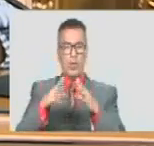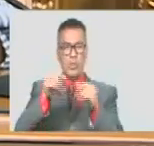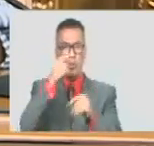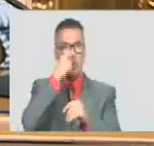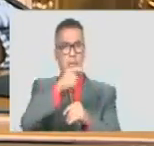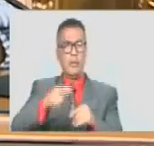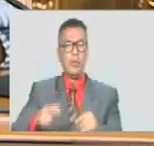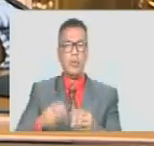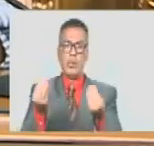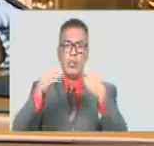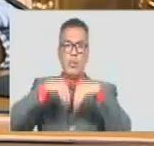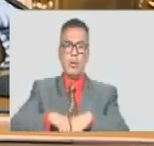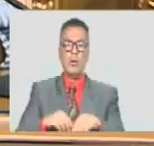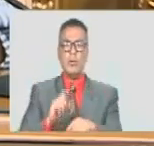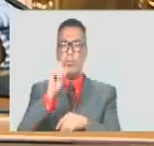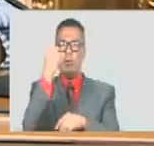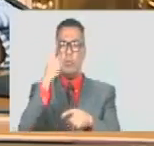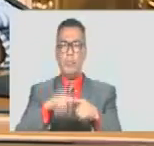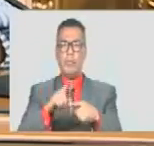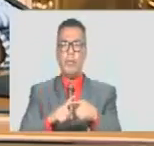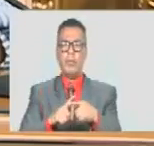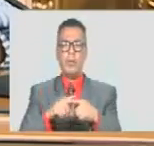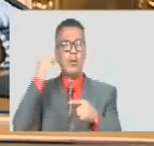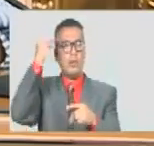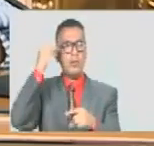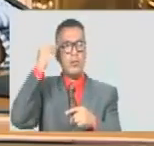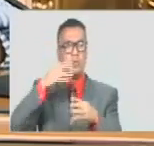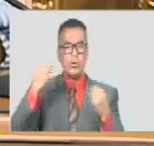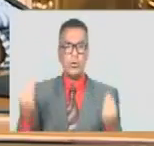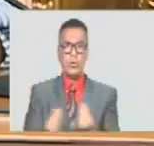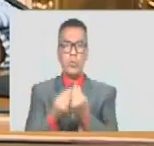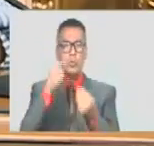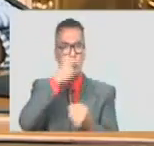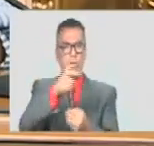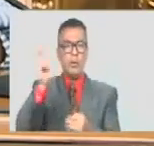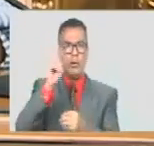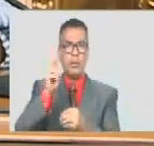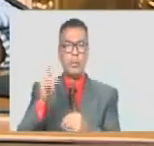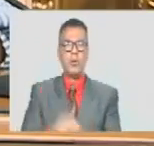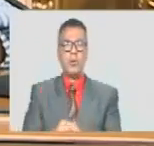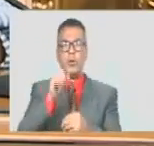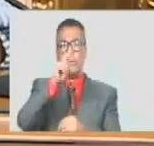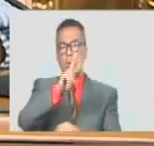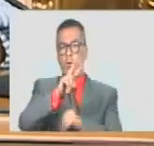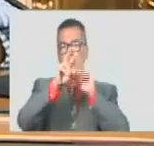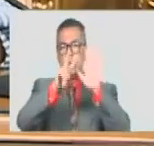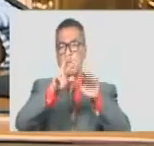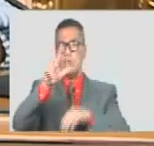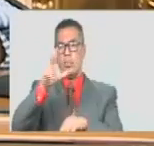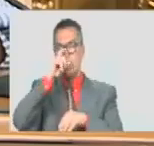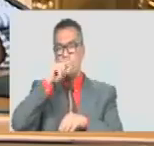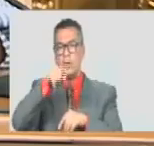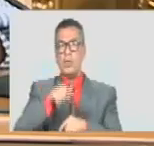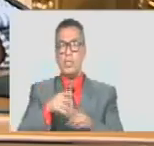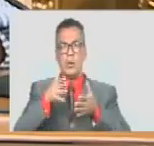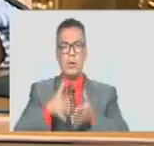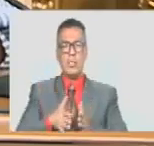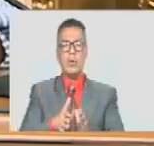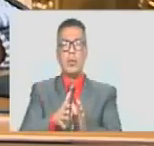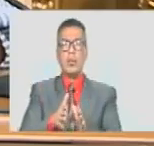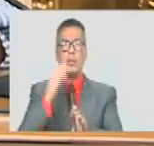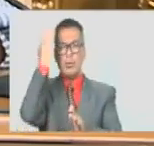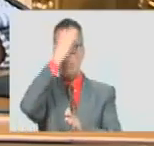pueblos. Acuerda, primero, conmemorar junto al pueblo venezolano los 273 años del natalicio